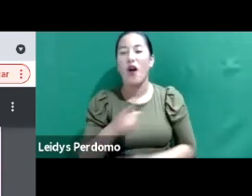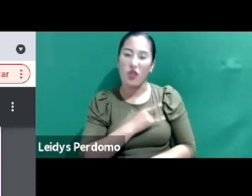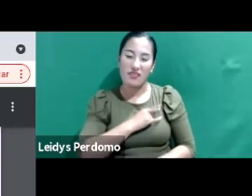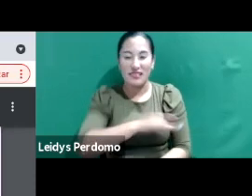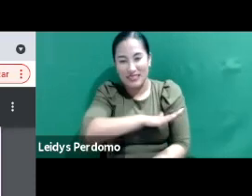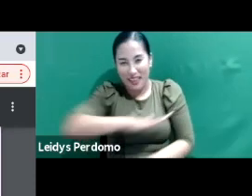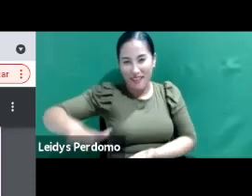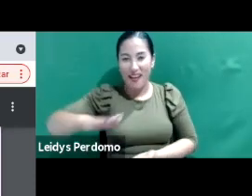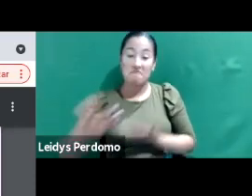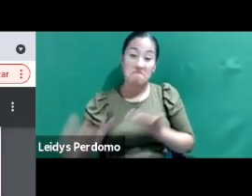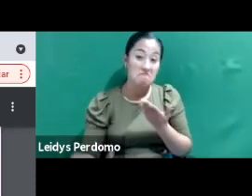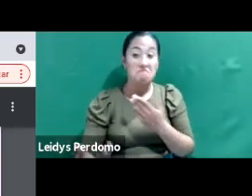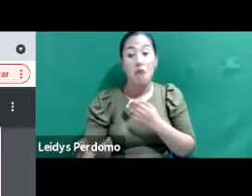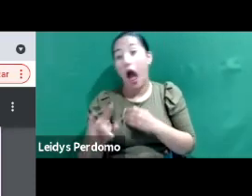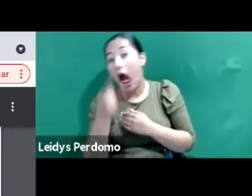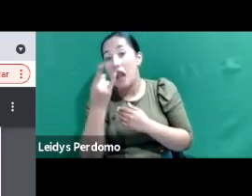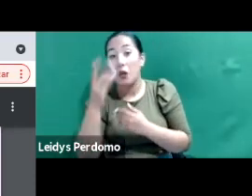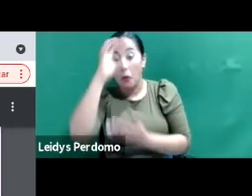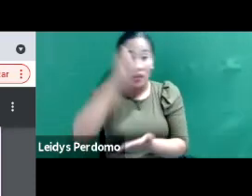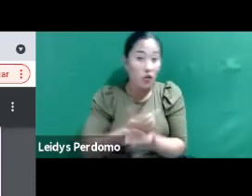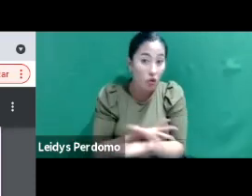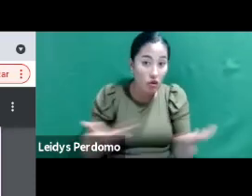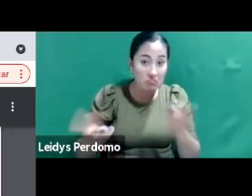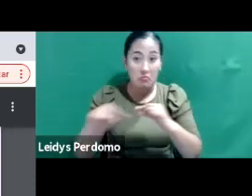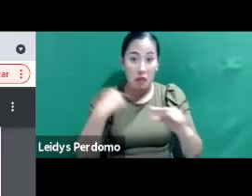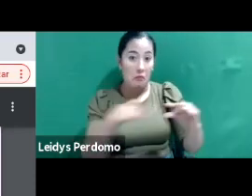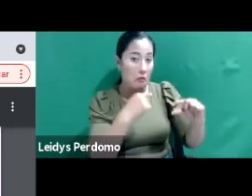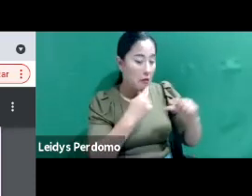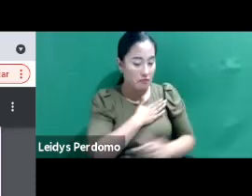diana.bedoya@unisabana.edu.co, mi cuenta correo